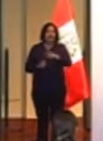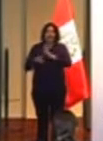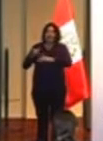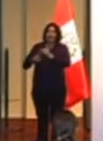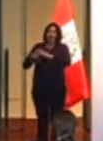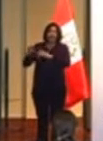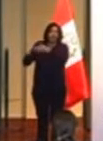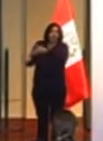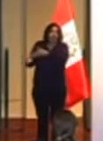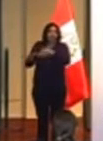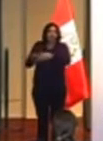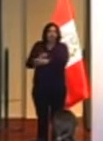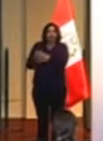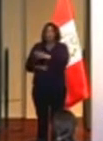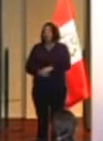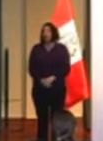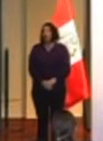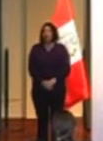obras han hecho que